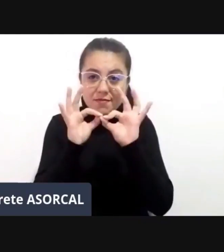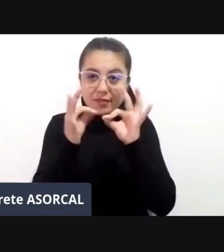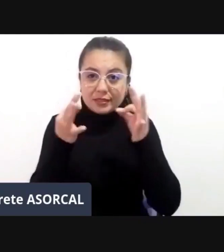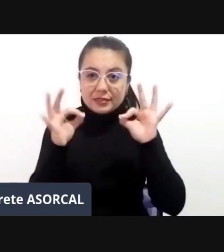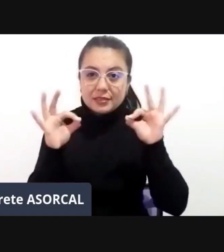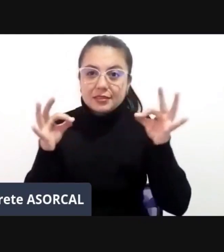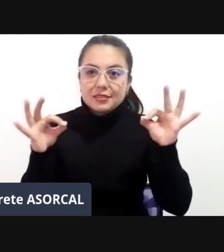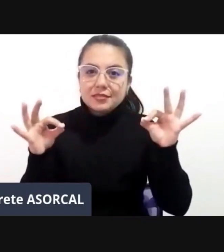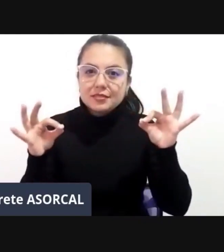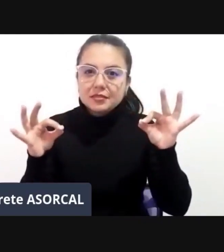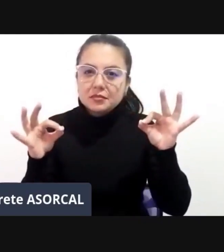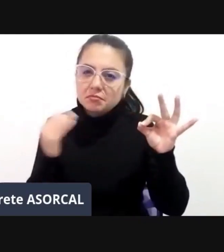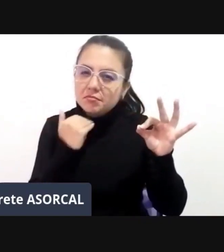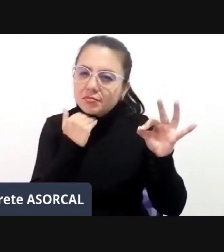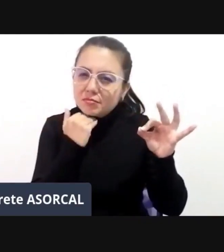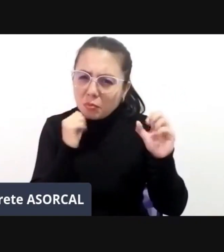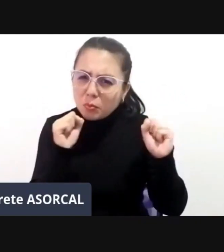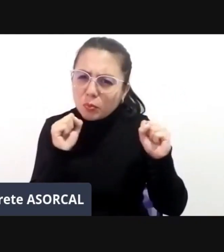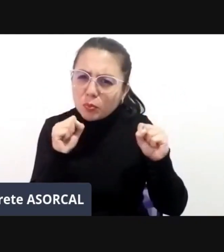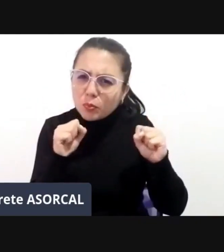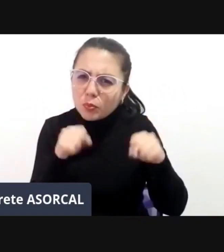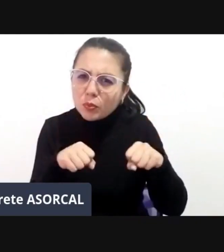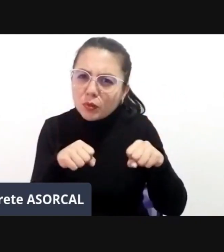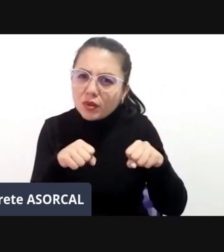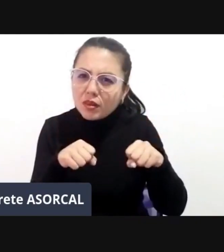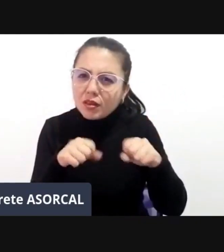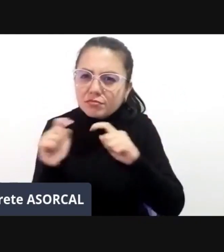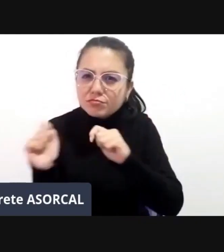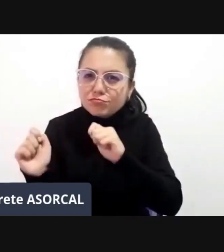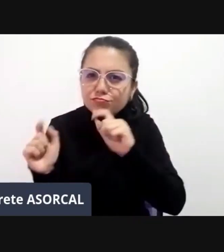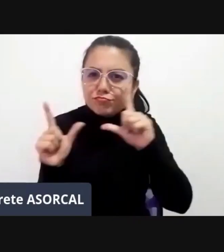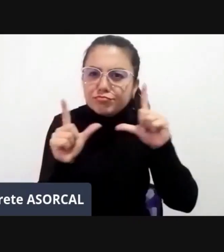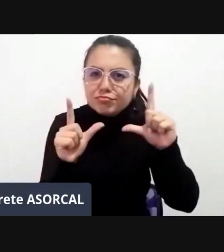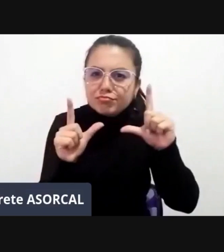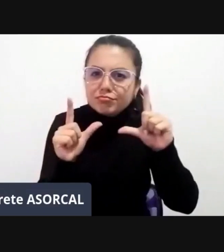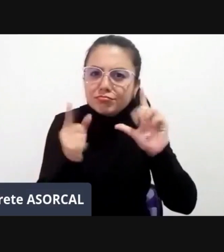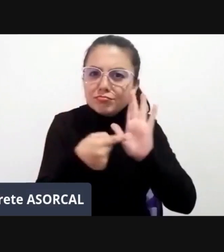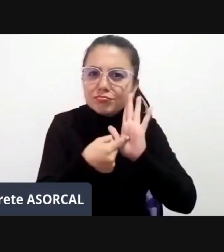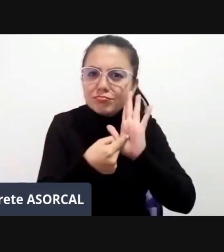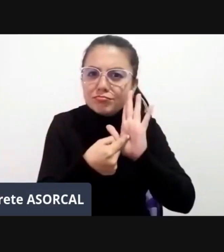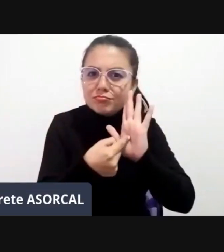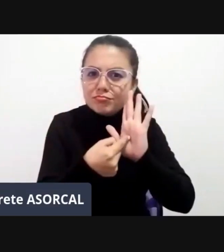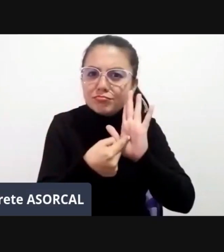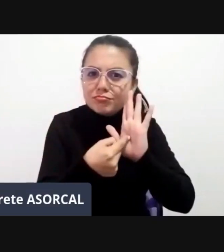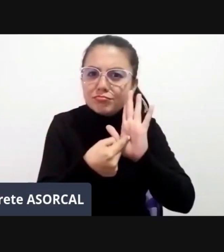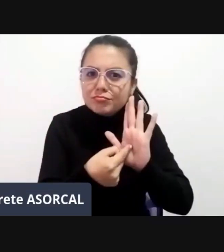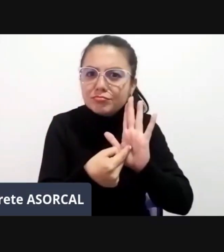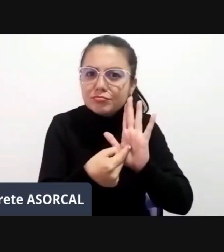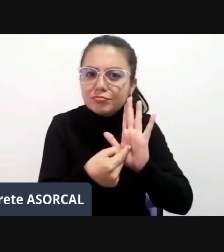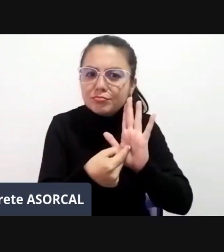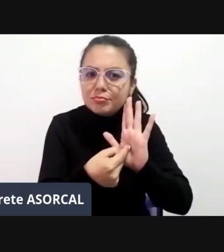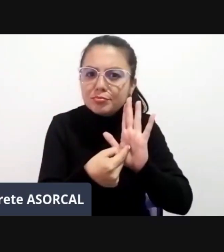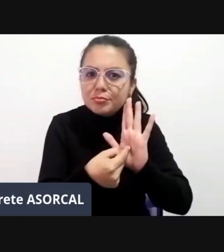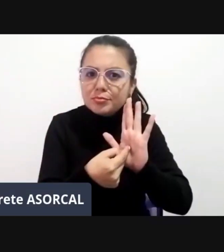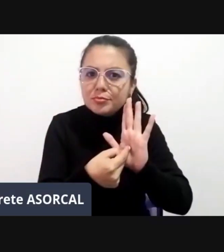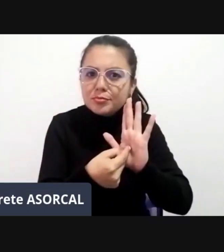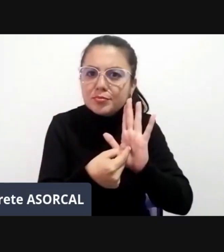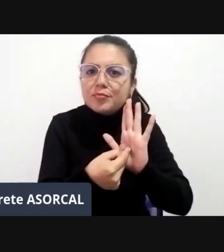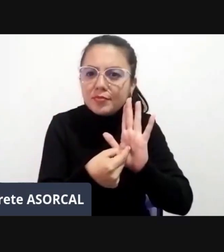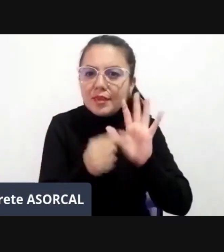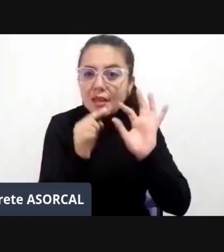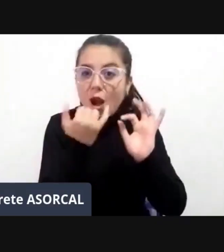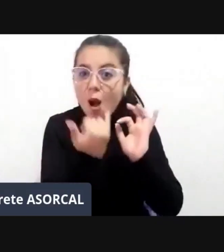no sé si podemos poner la primera diapositiva de la presentación. Quería leer una frase de